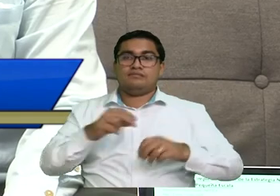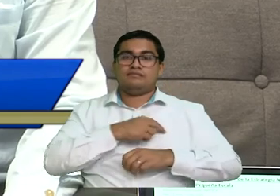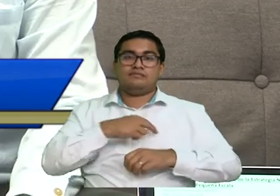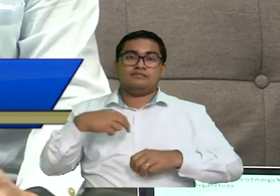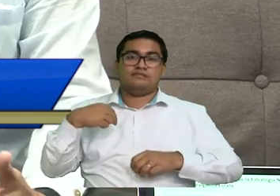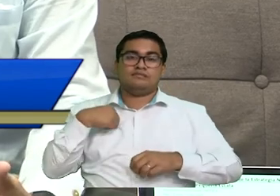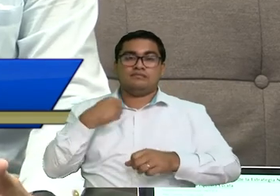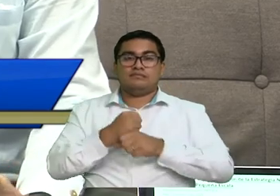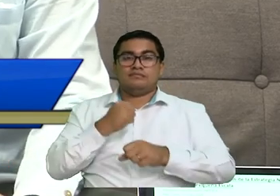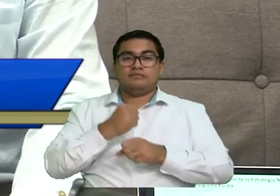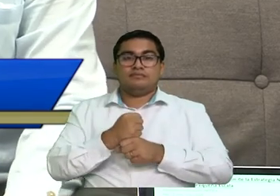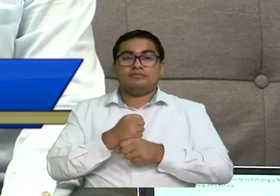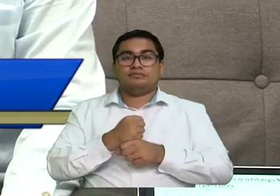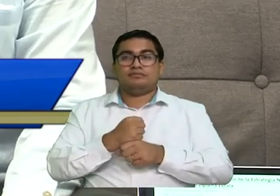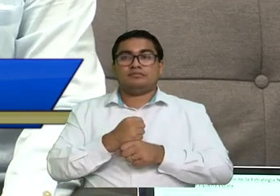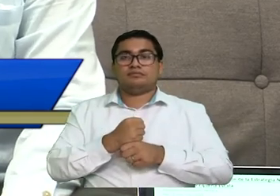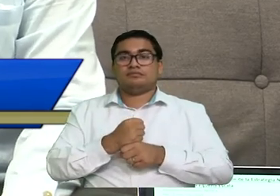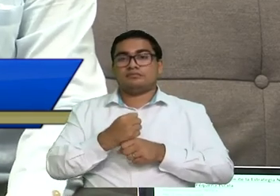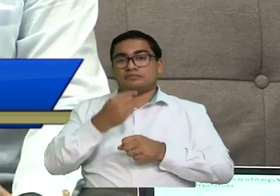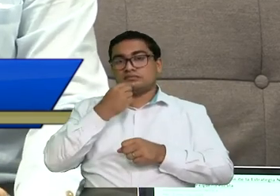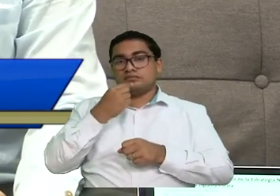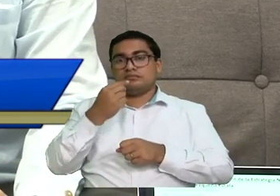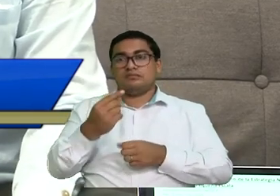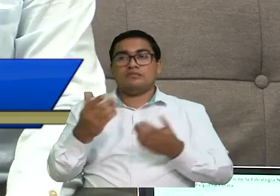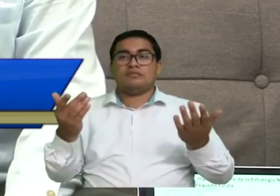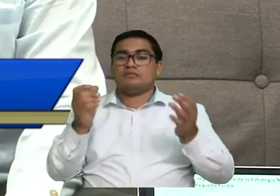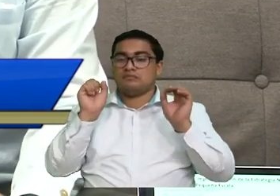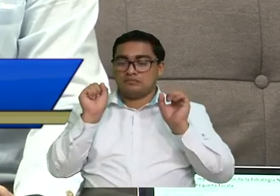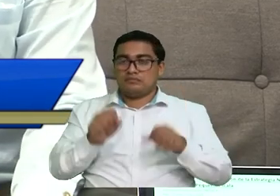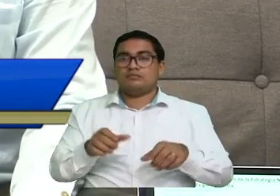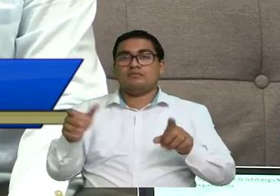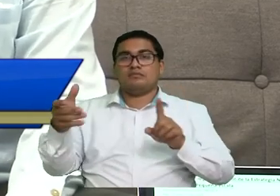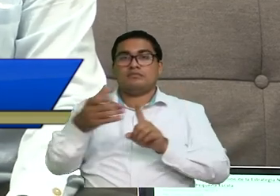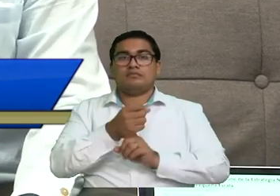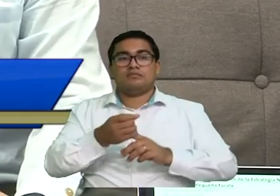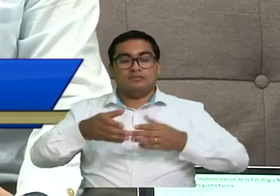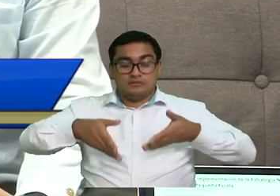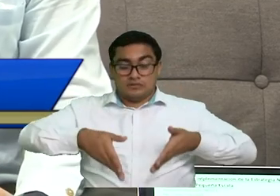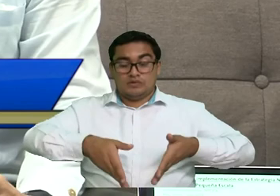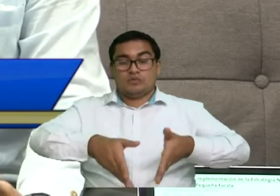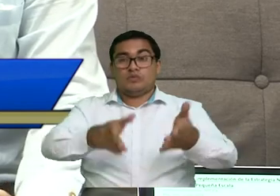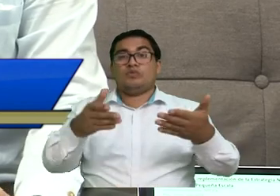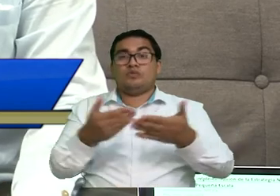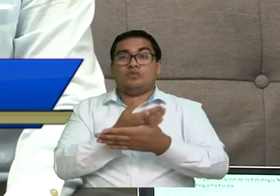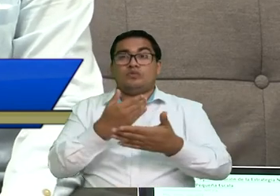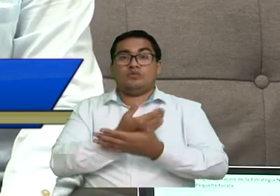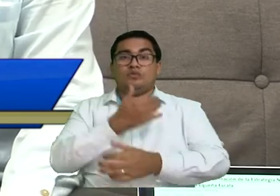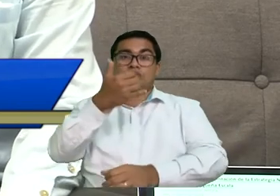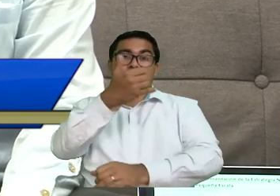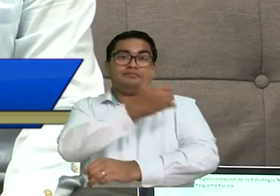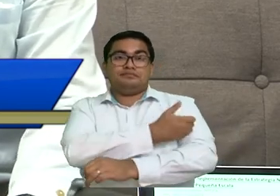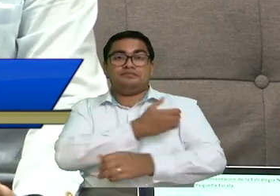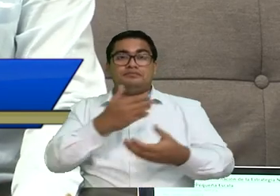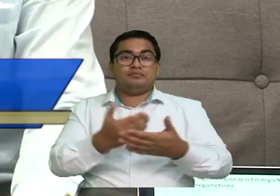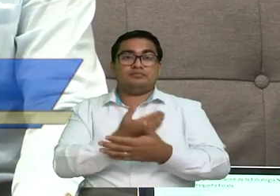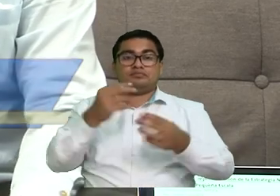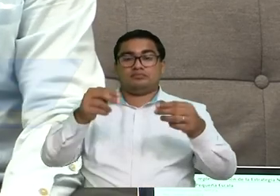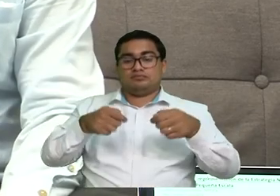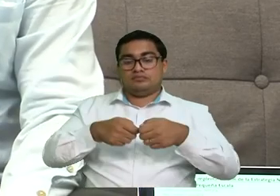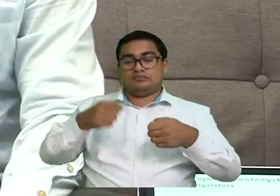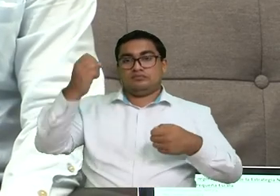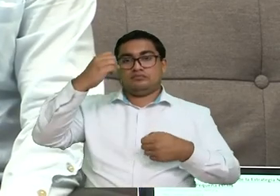de lo que estamos haciendo, de lo que estamos logrando en carreteras, en hospitales, en